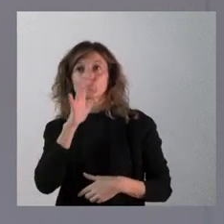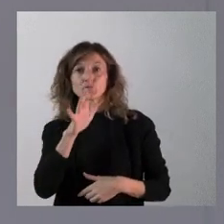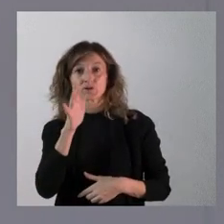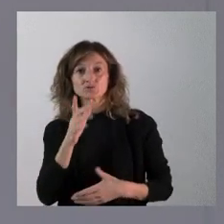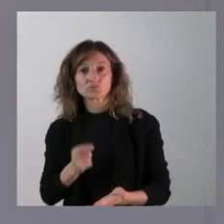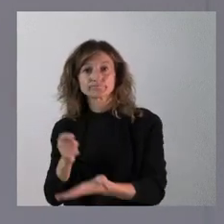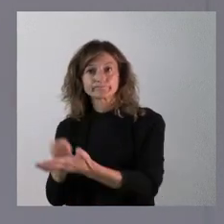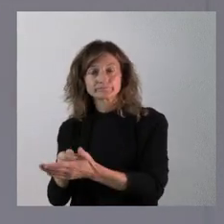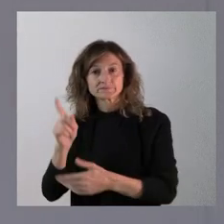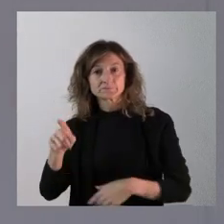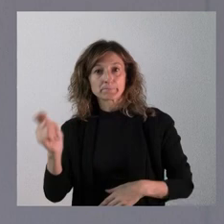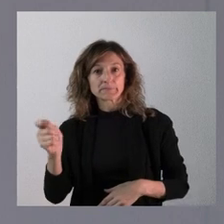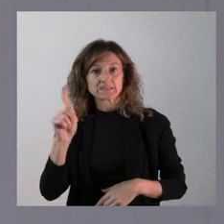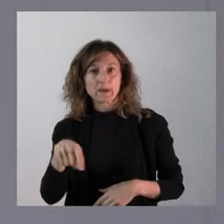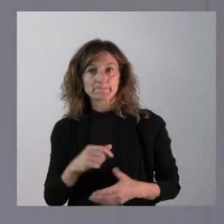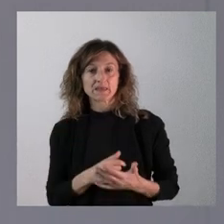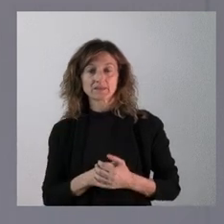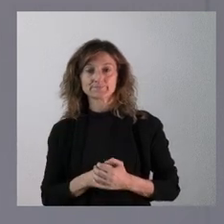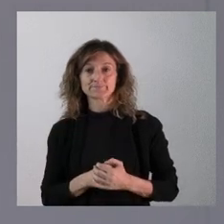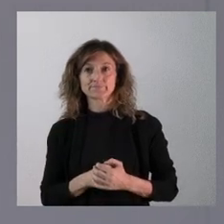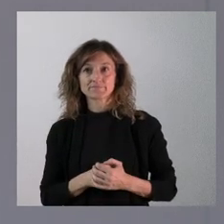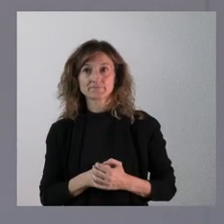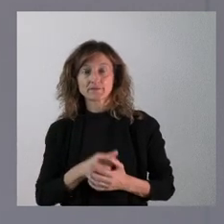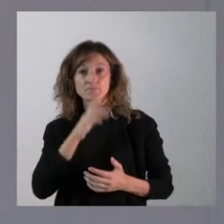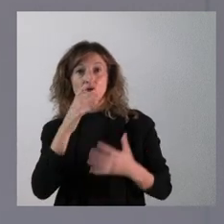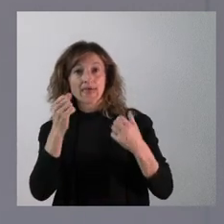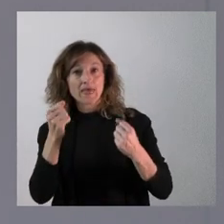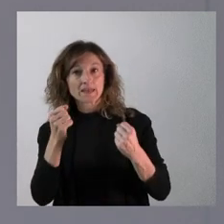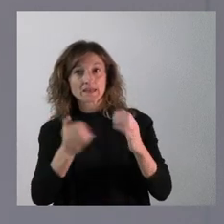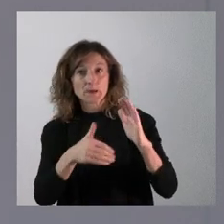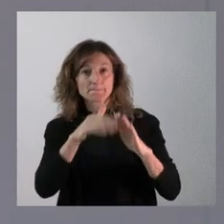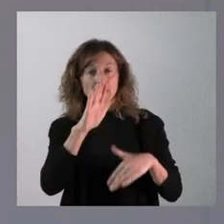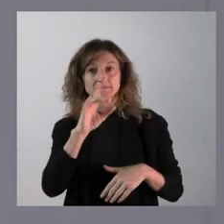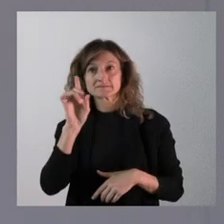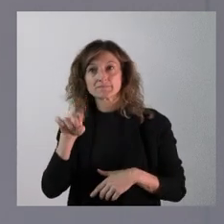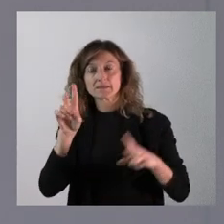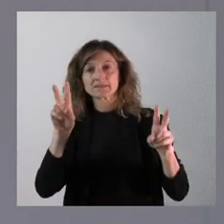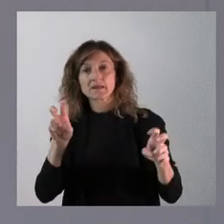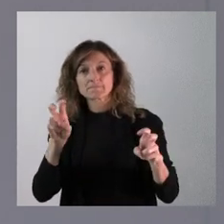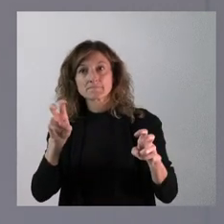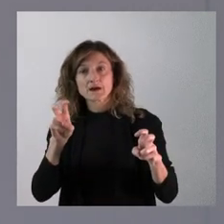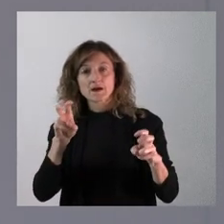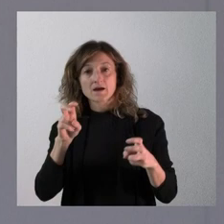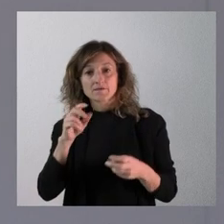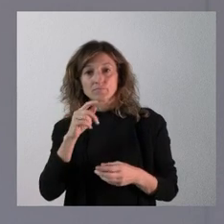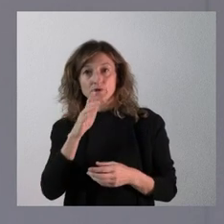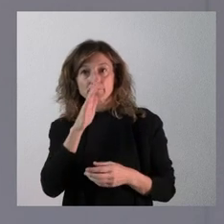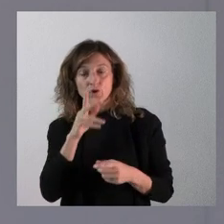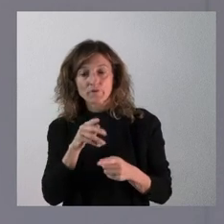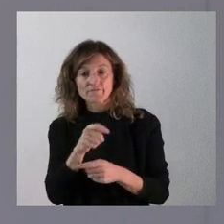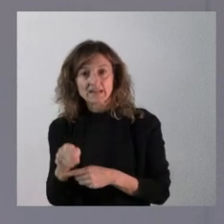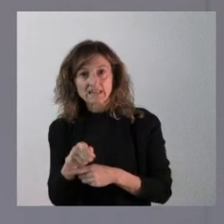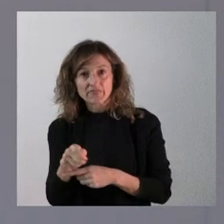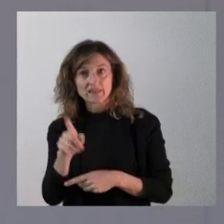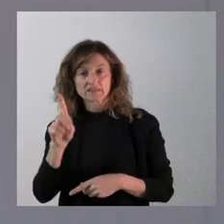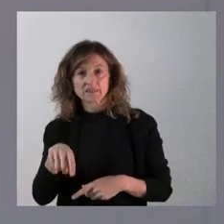esta aportación que también nos planteado porque entre los costes vinculados a la energía también se incorporan los relativos a los fertilizantes que han realizado una muy importante